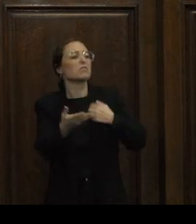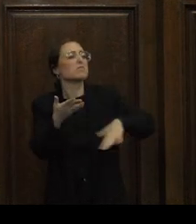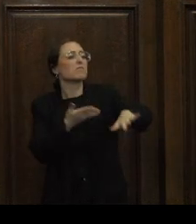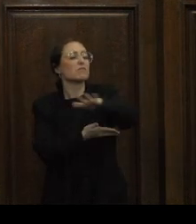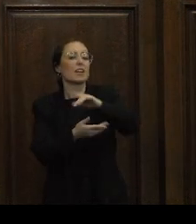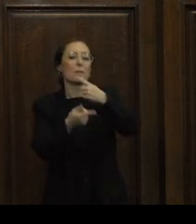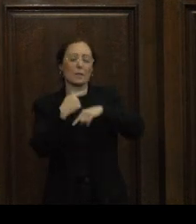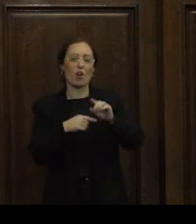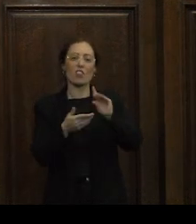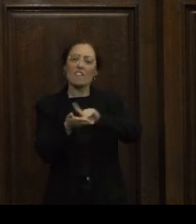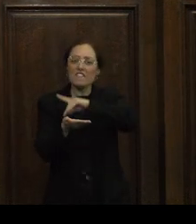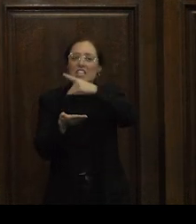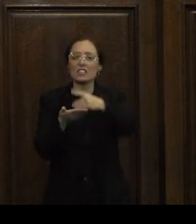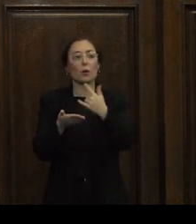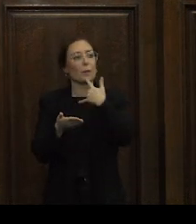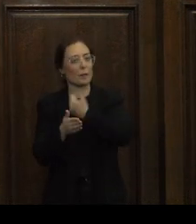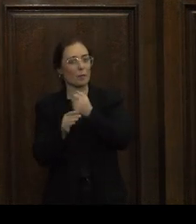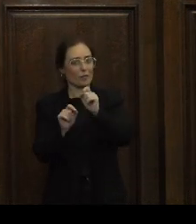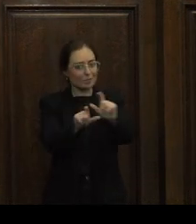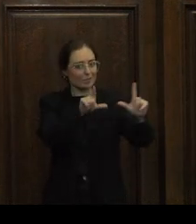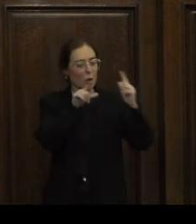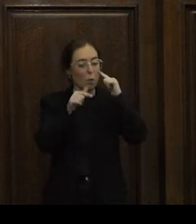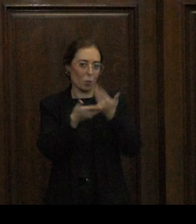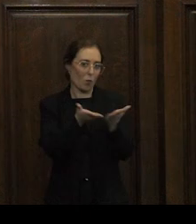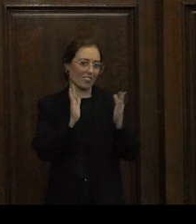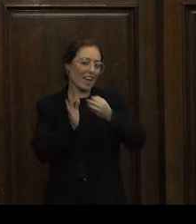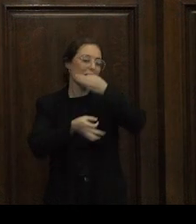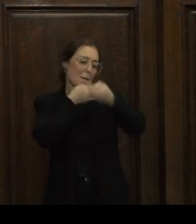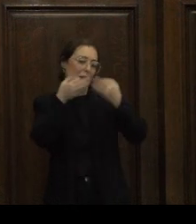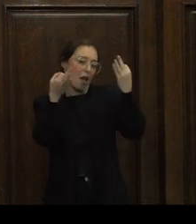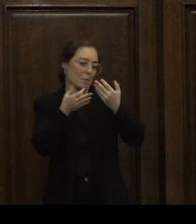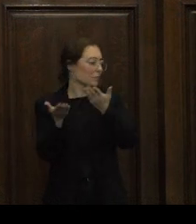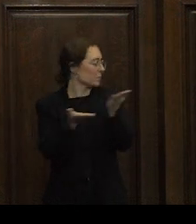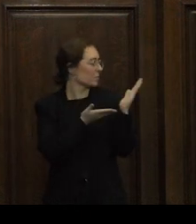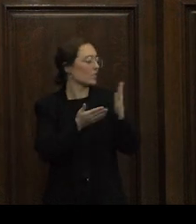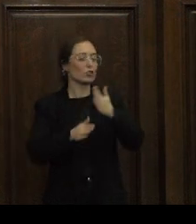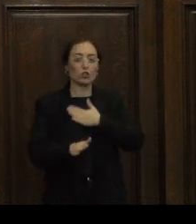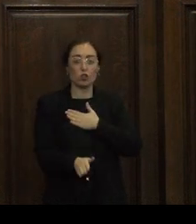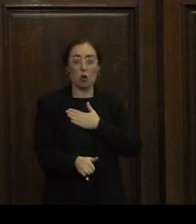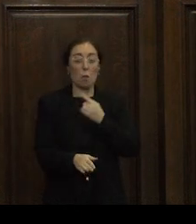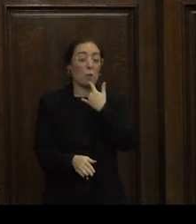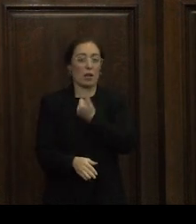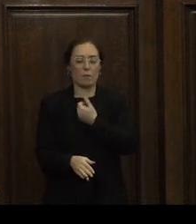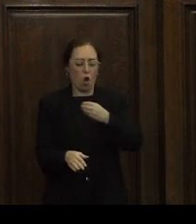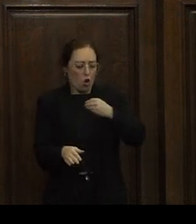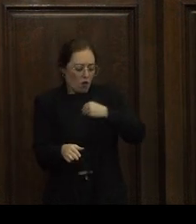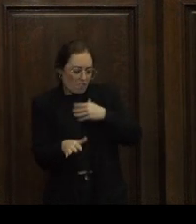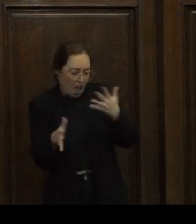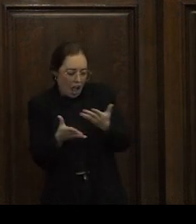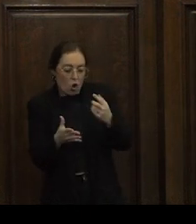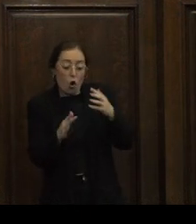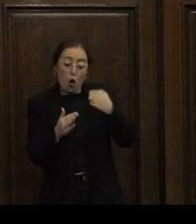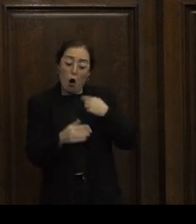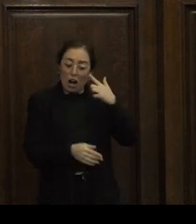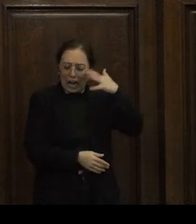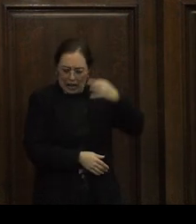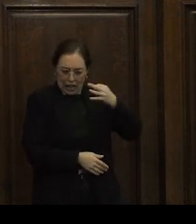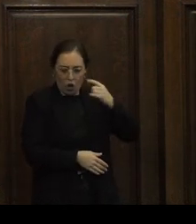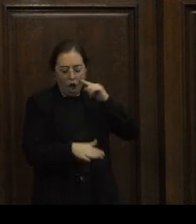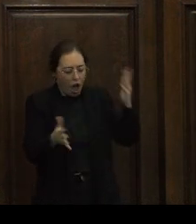Y me parece que más que la definición, el meme ese lo muestra, lo explica bastante bien, ¿no? O sea, creo en algo o quiero